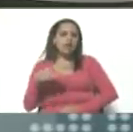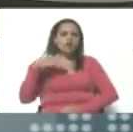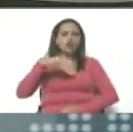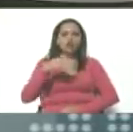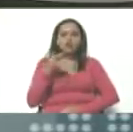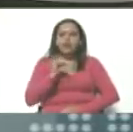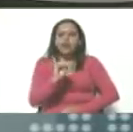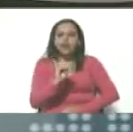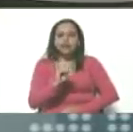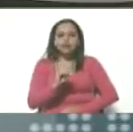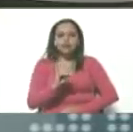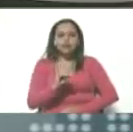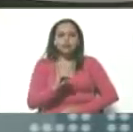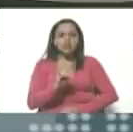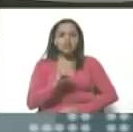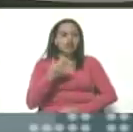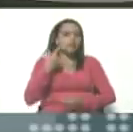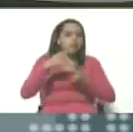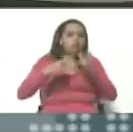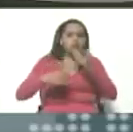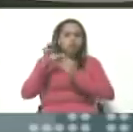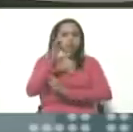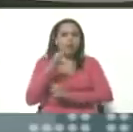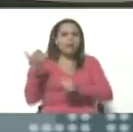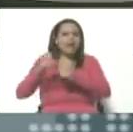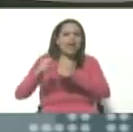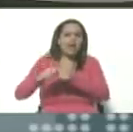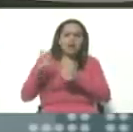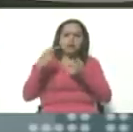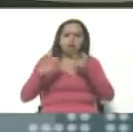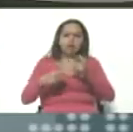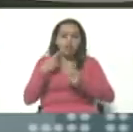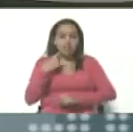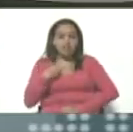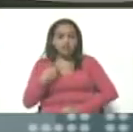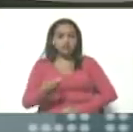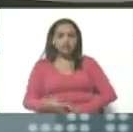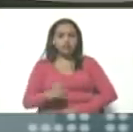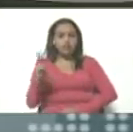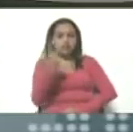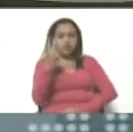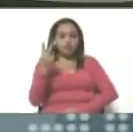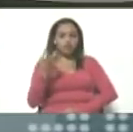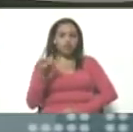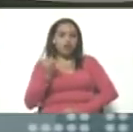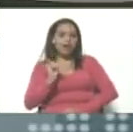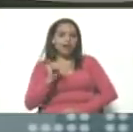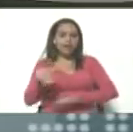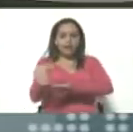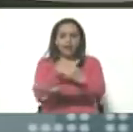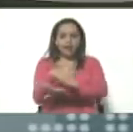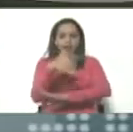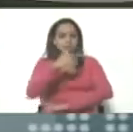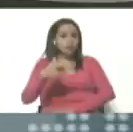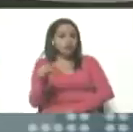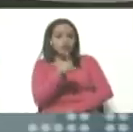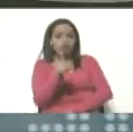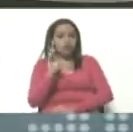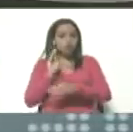trocheros de Cumaná? ¿Los trocheros de Maracaibo? Dígamelo. El segundo foco es en la calle, que la gente no se